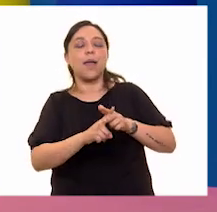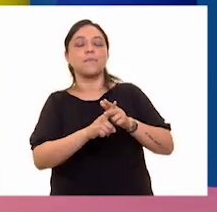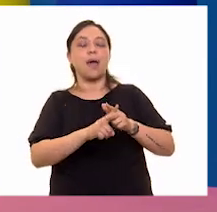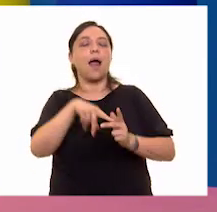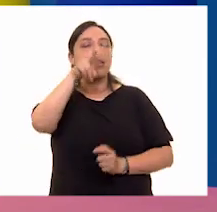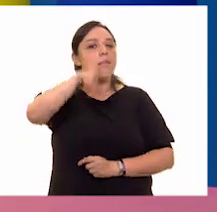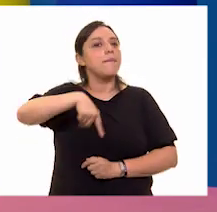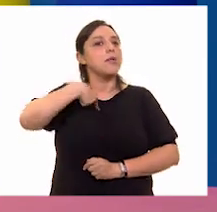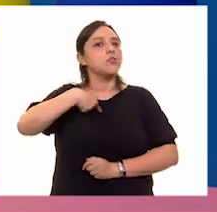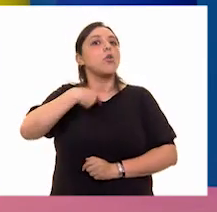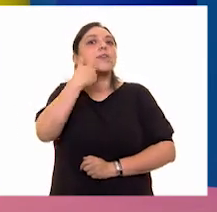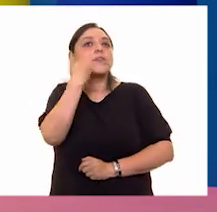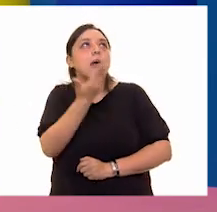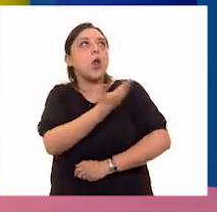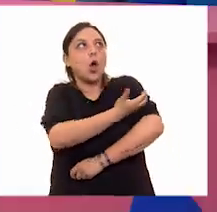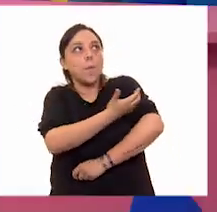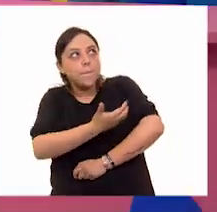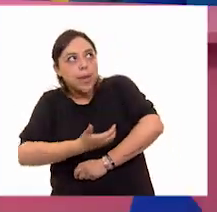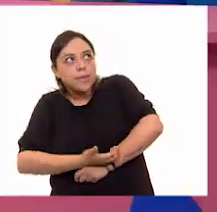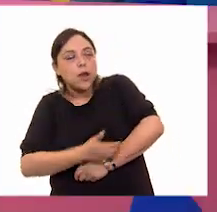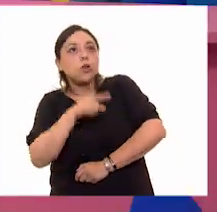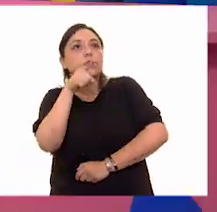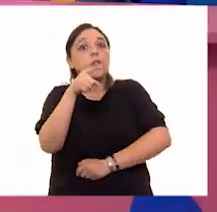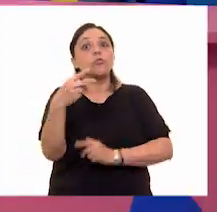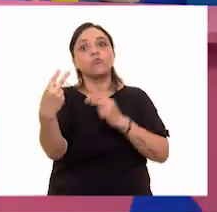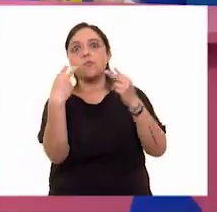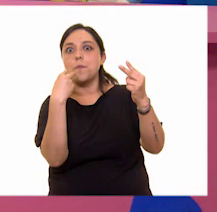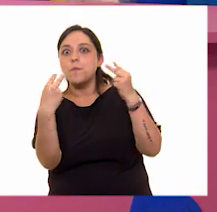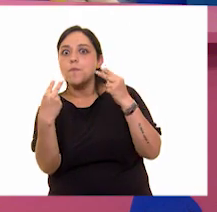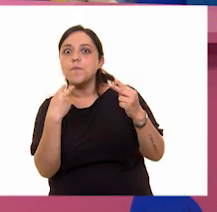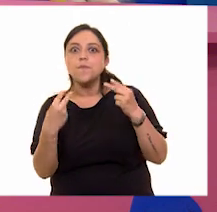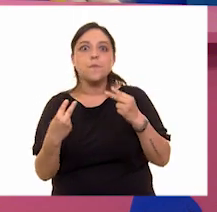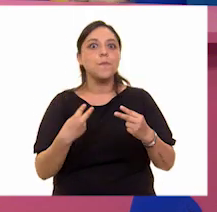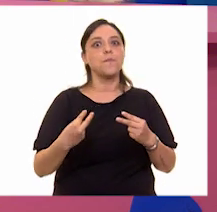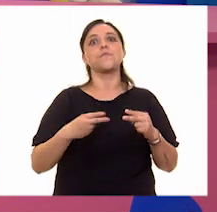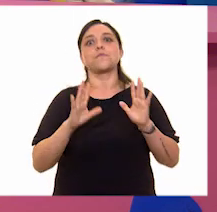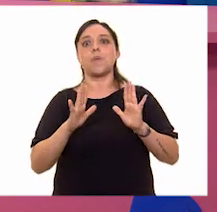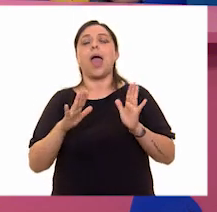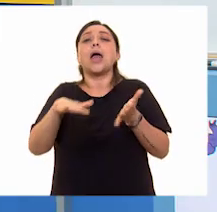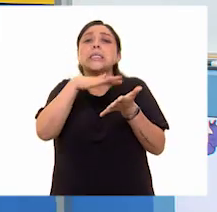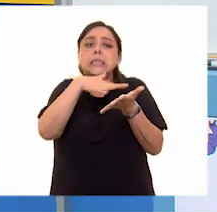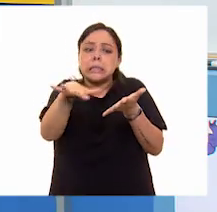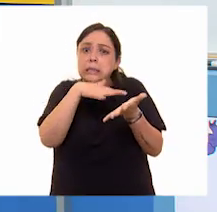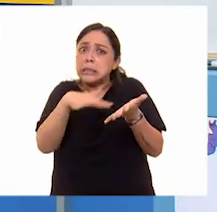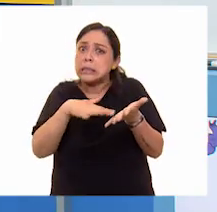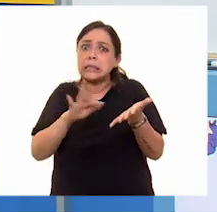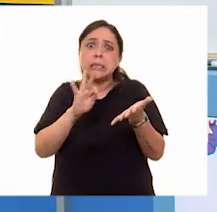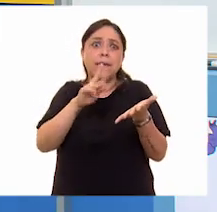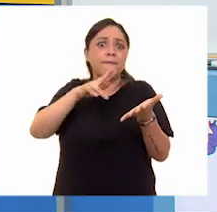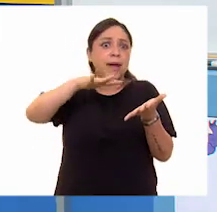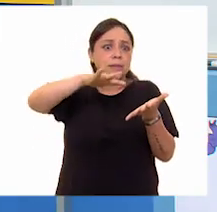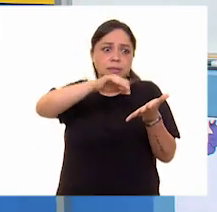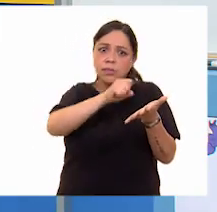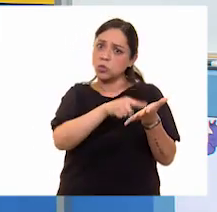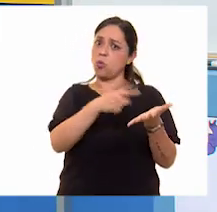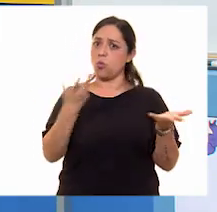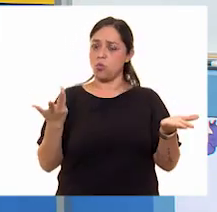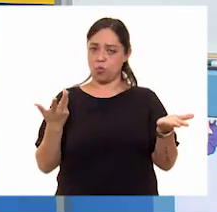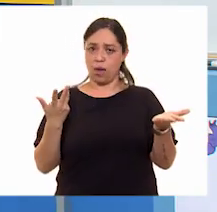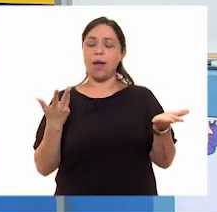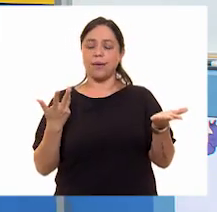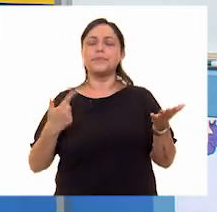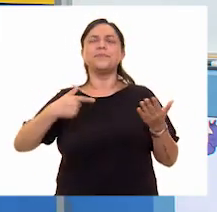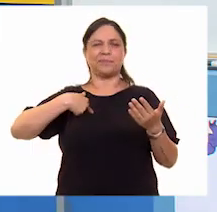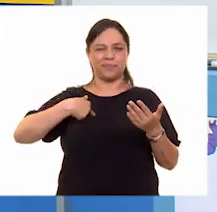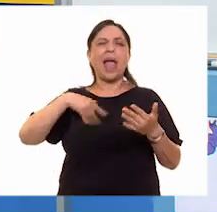mis compañeros y compañeras lean todas las obras de Francisco Hinojosa. Vamos a hacer un recuento de lo que hemos